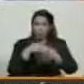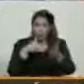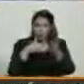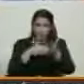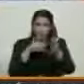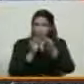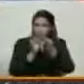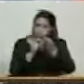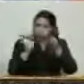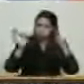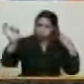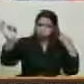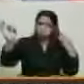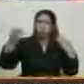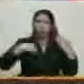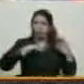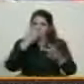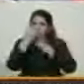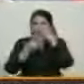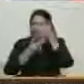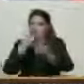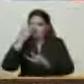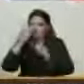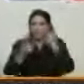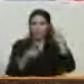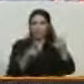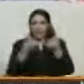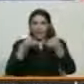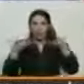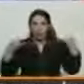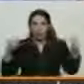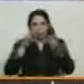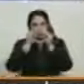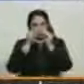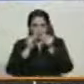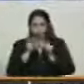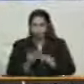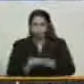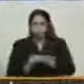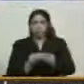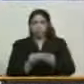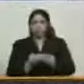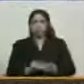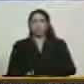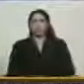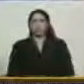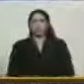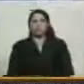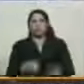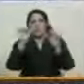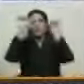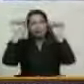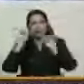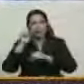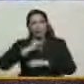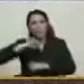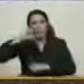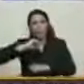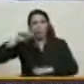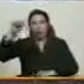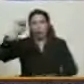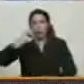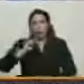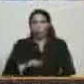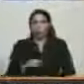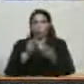1.900 metros. Así que hemos visitado la subestación eléctrica, todas las reparaciones que se van a hacer, el sistema de bombeo, de